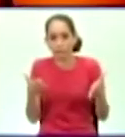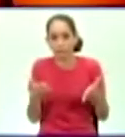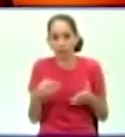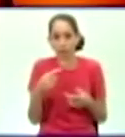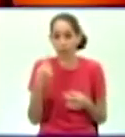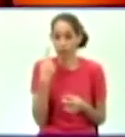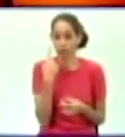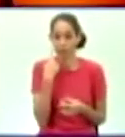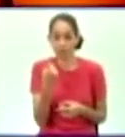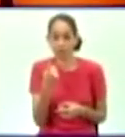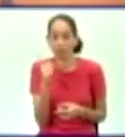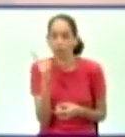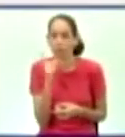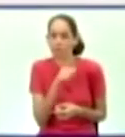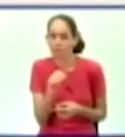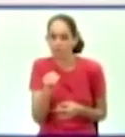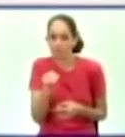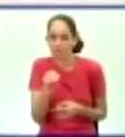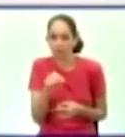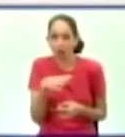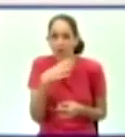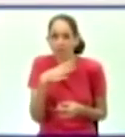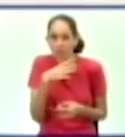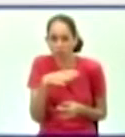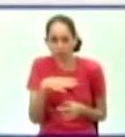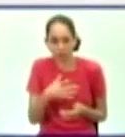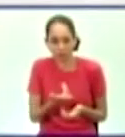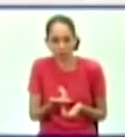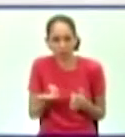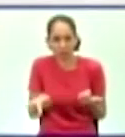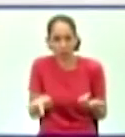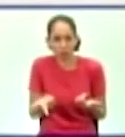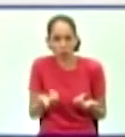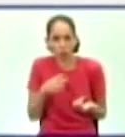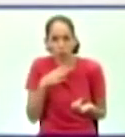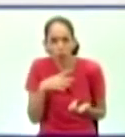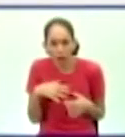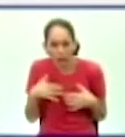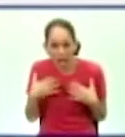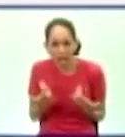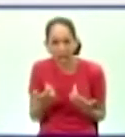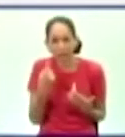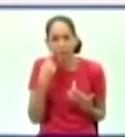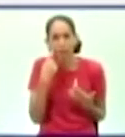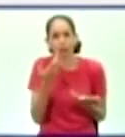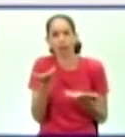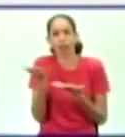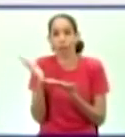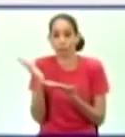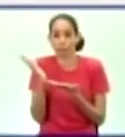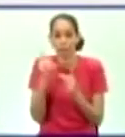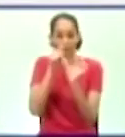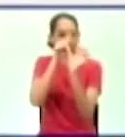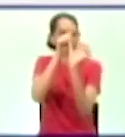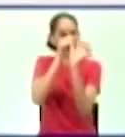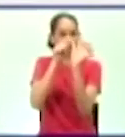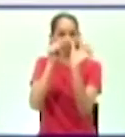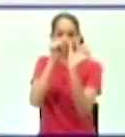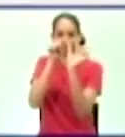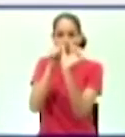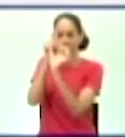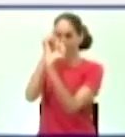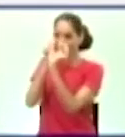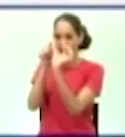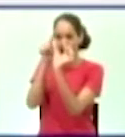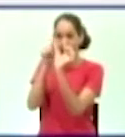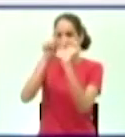azul. ¿Te percatas? Bueno, vamos entonces a escribir la relación. Escribimos primeramente la relación del teorema del